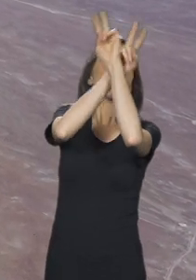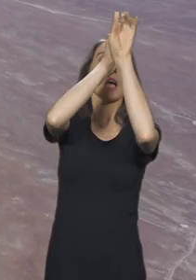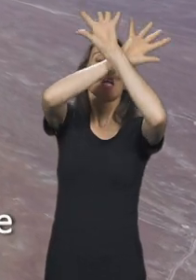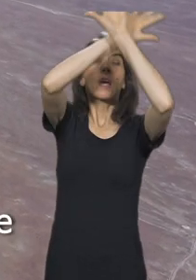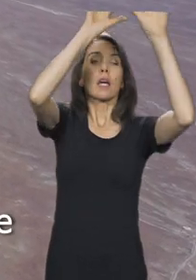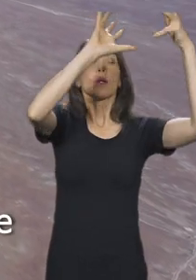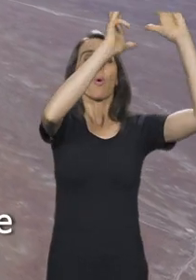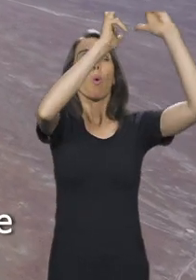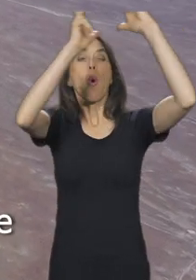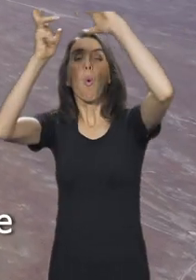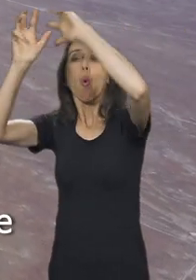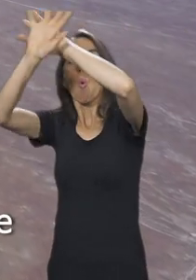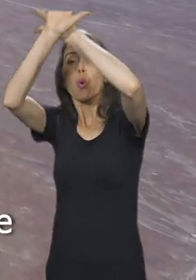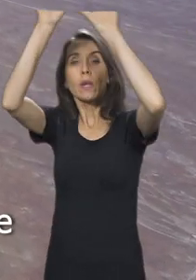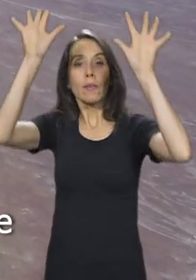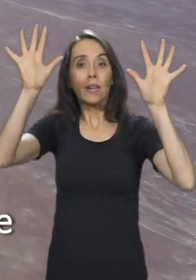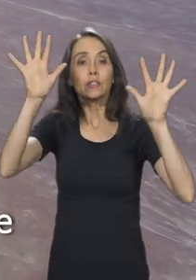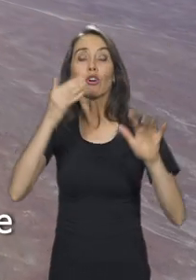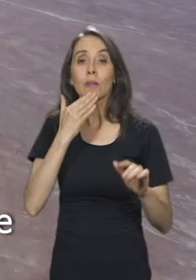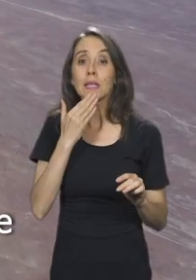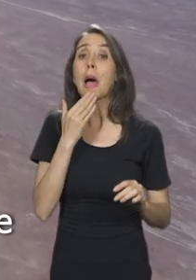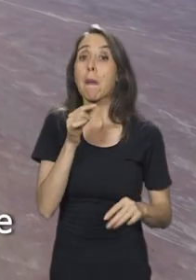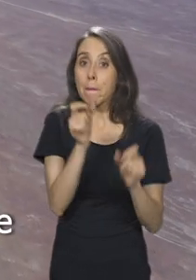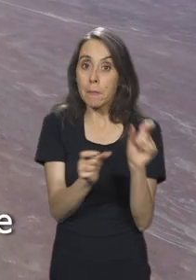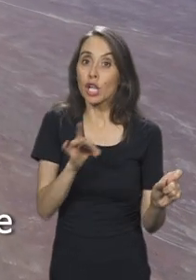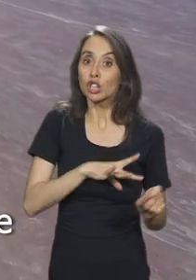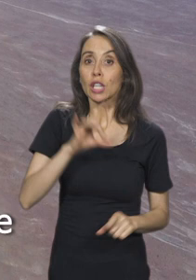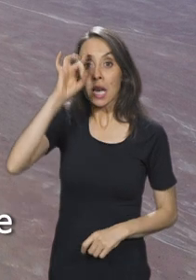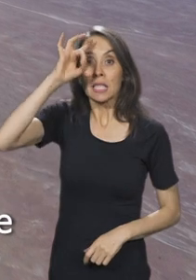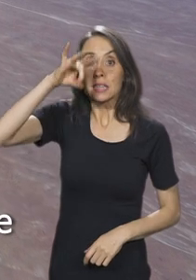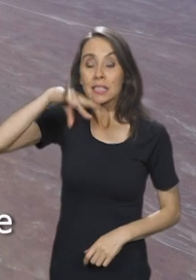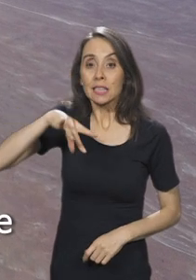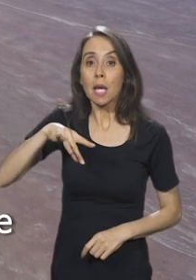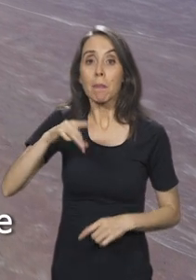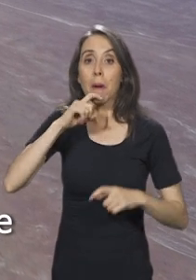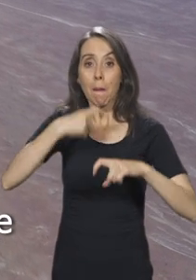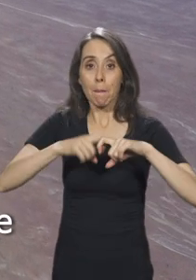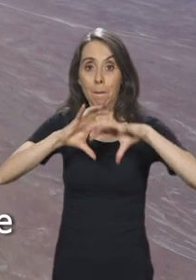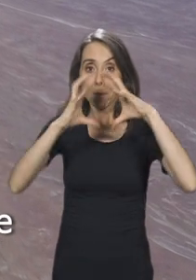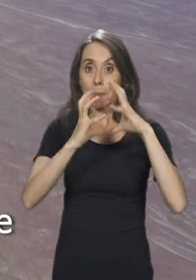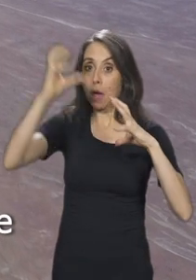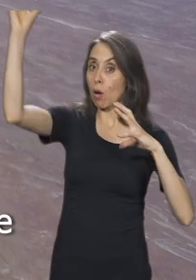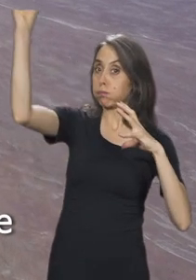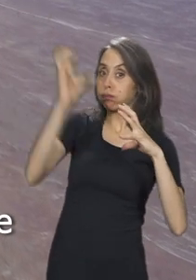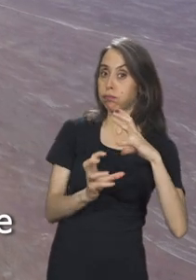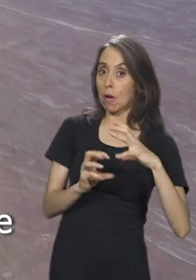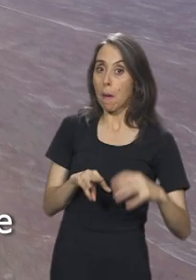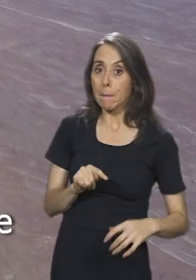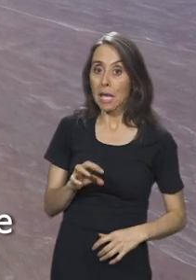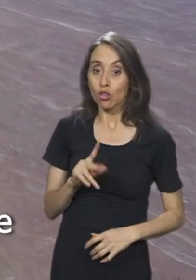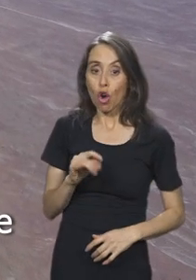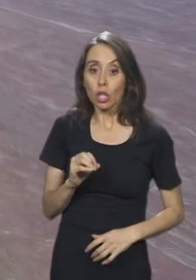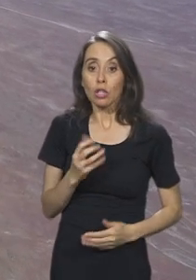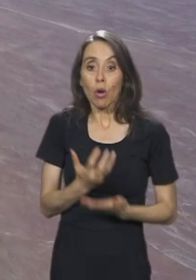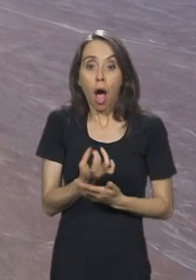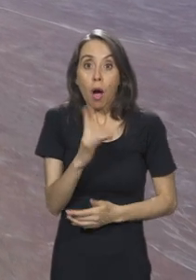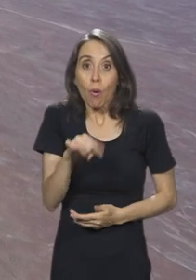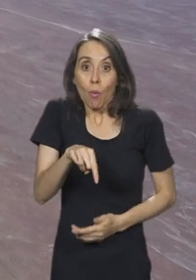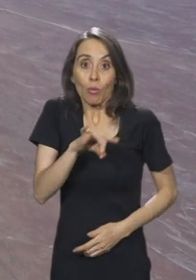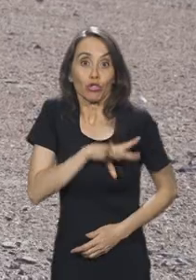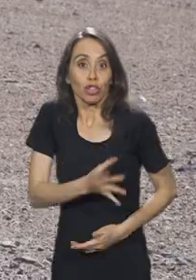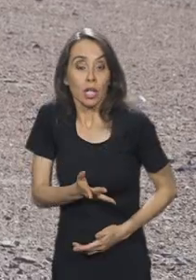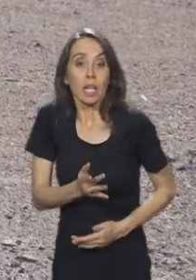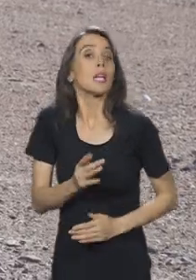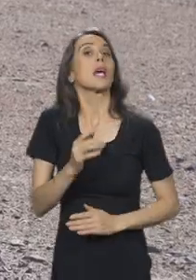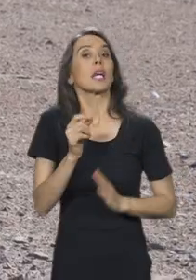universo, también sepamos los chilenos que los meteoritos es algo único que tenemos en Chile y